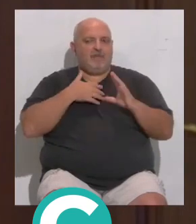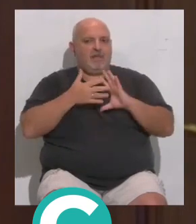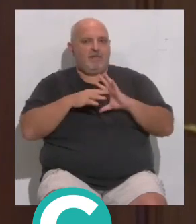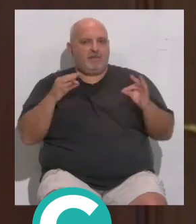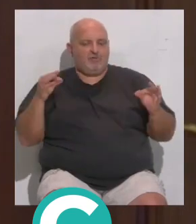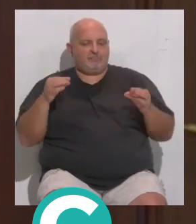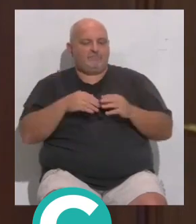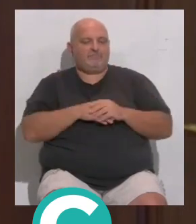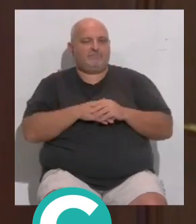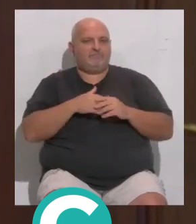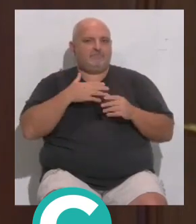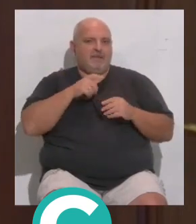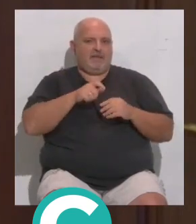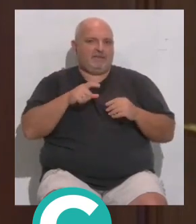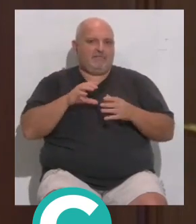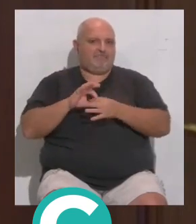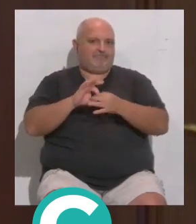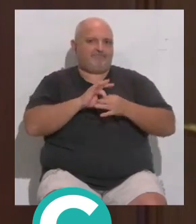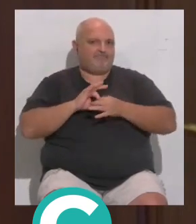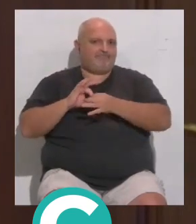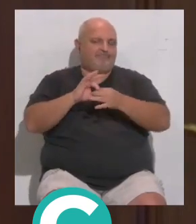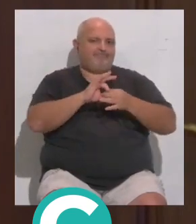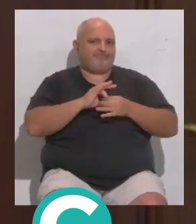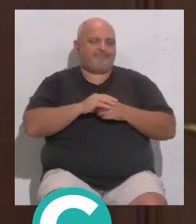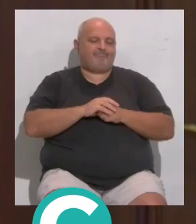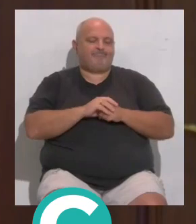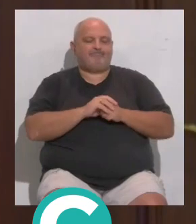amigos, con mi gente. Y por lo tanto,